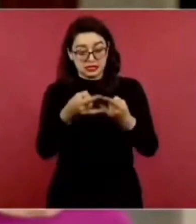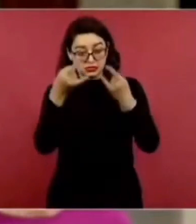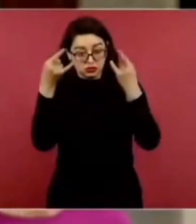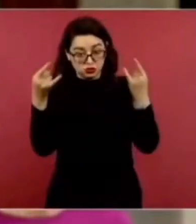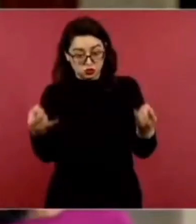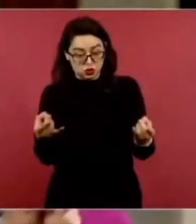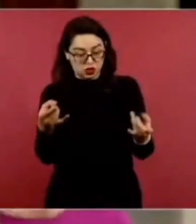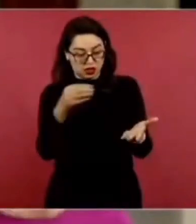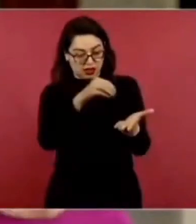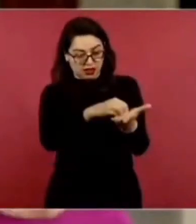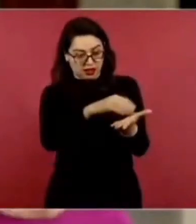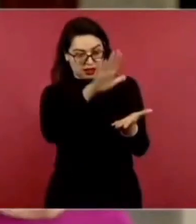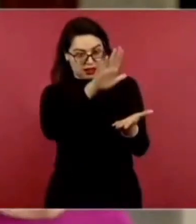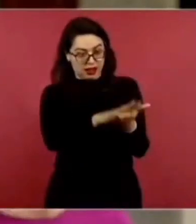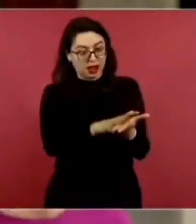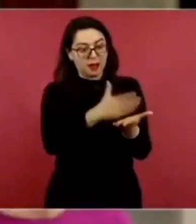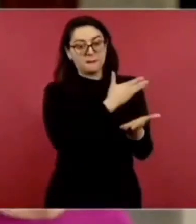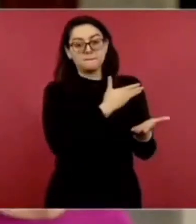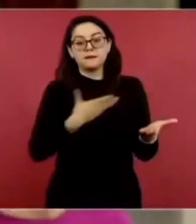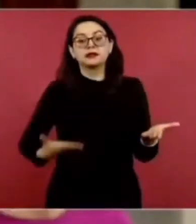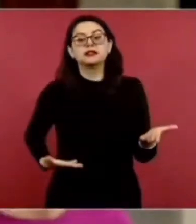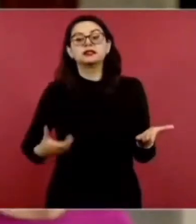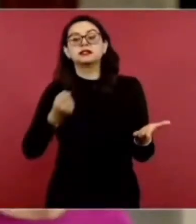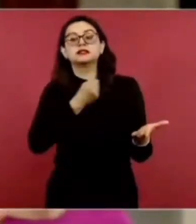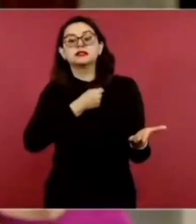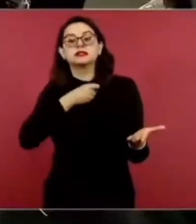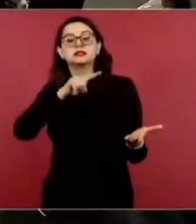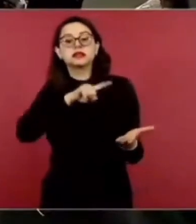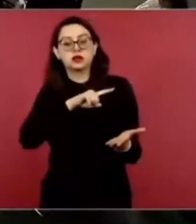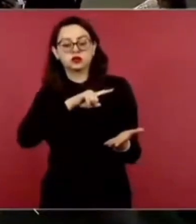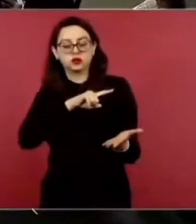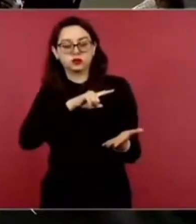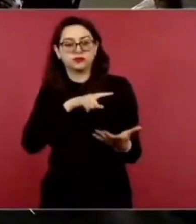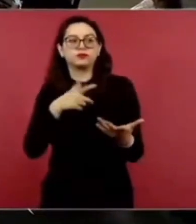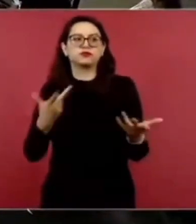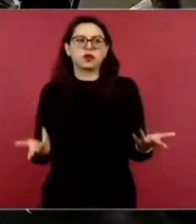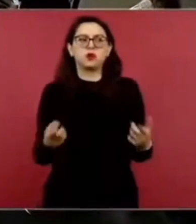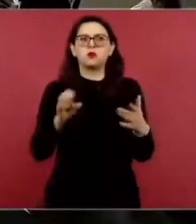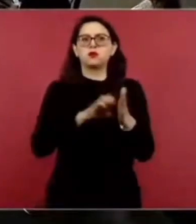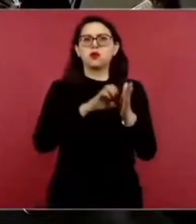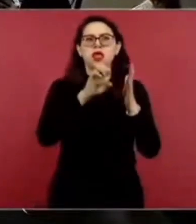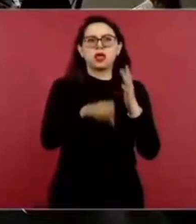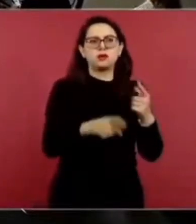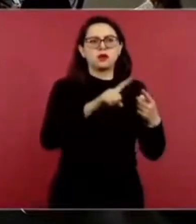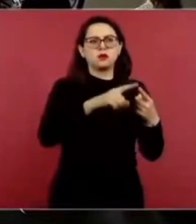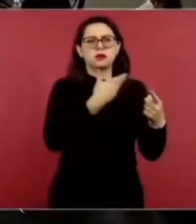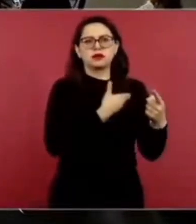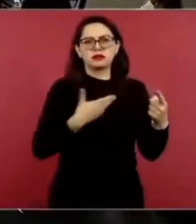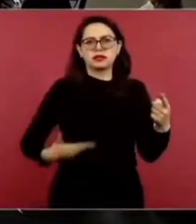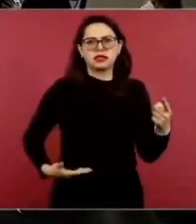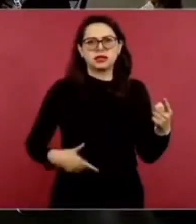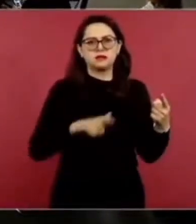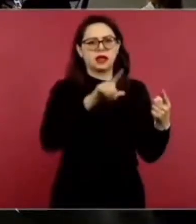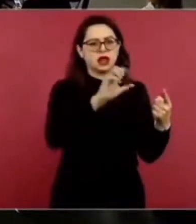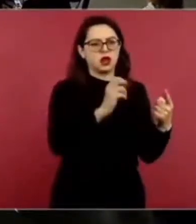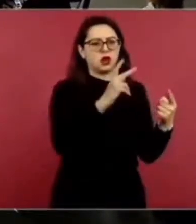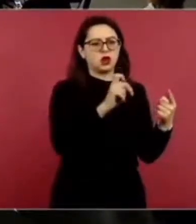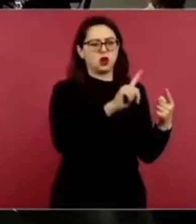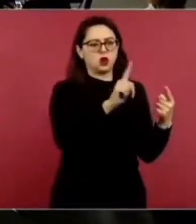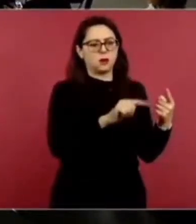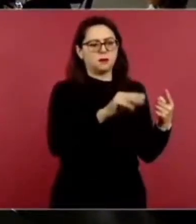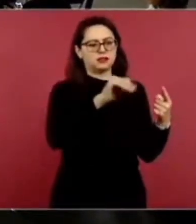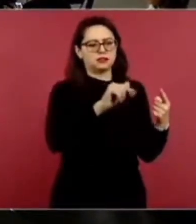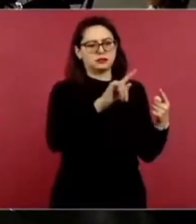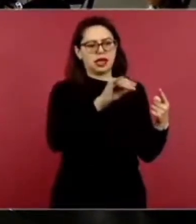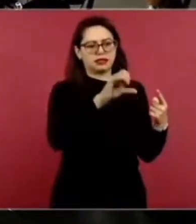poco al expresidente López Mateos, que nacionalizó la industria eléctrica, al expresidente Lázaro